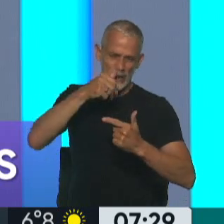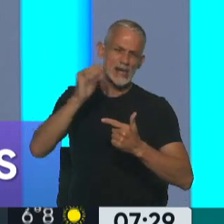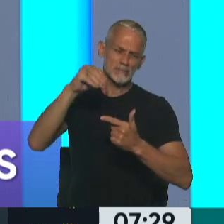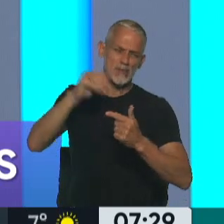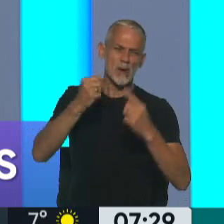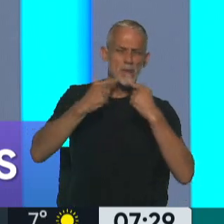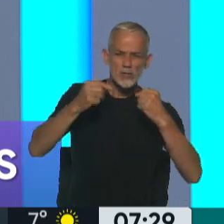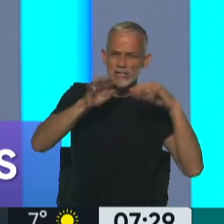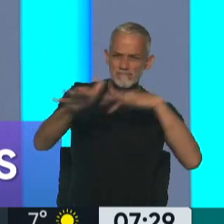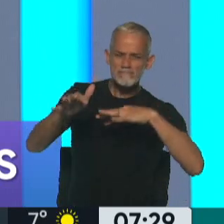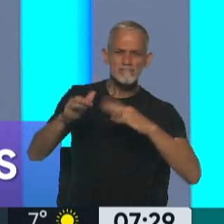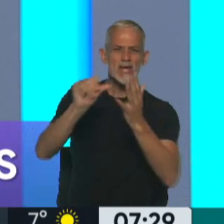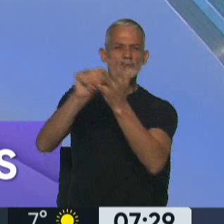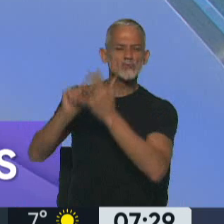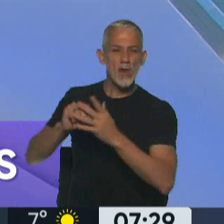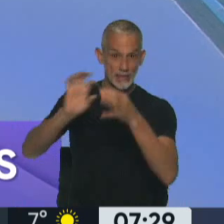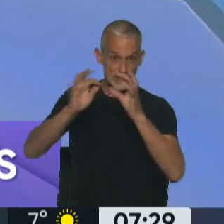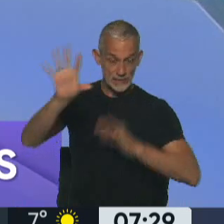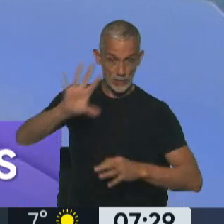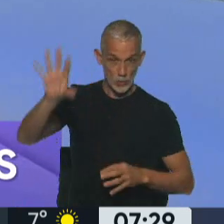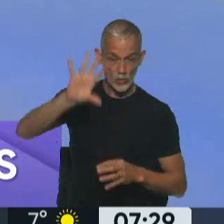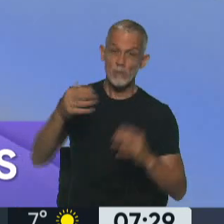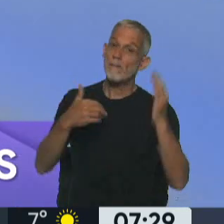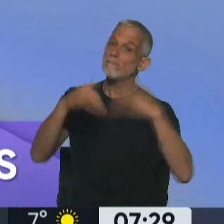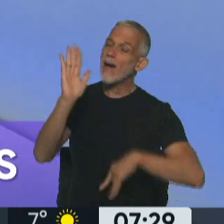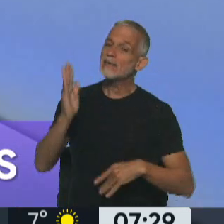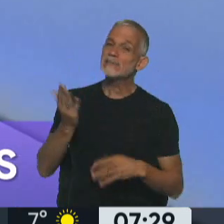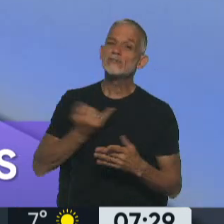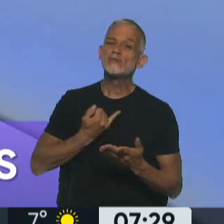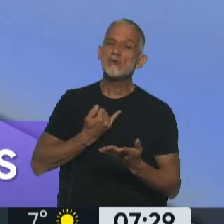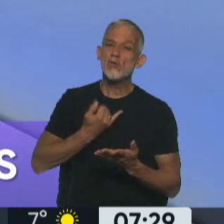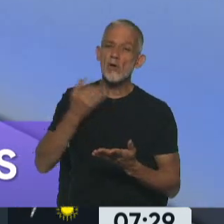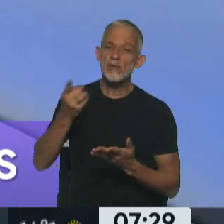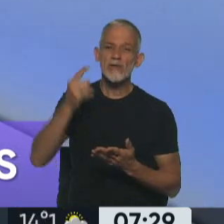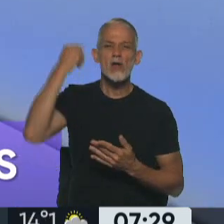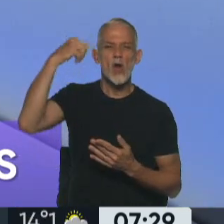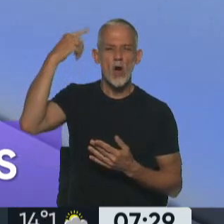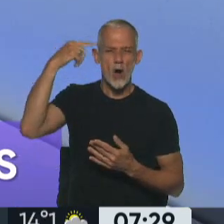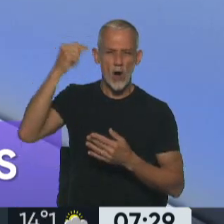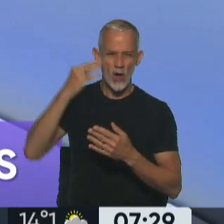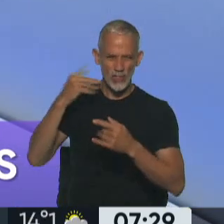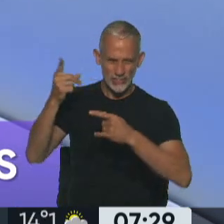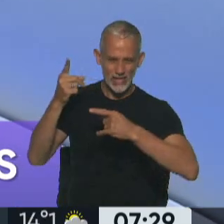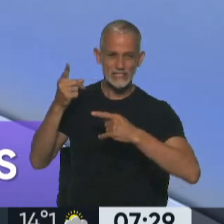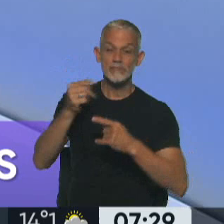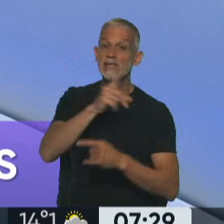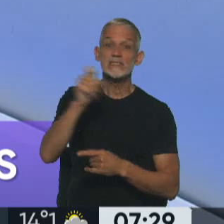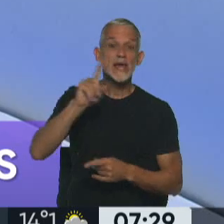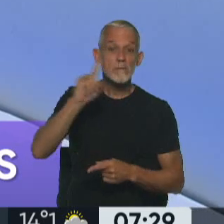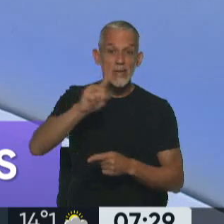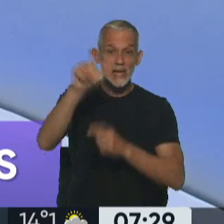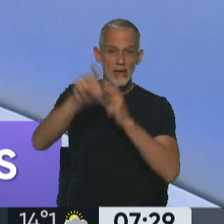distintas protestas en algunas ciudades de Europa. La más importante, si se quiere, fue en Londres, donde más de 100.000